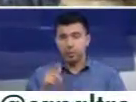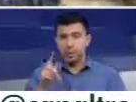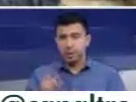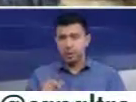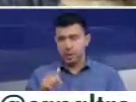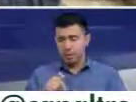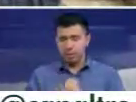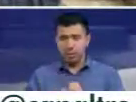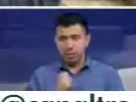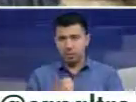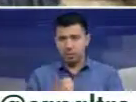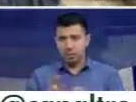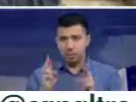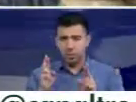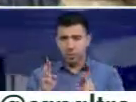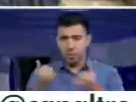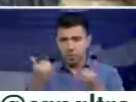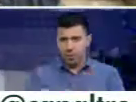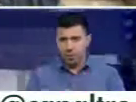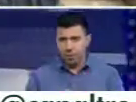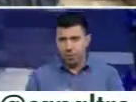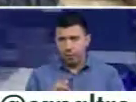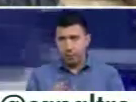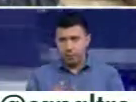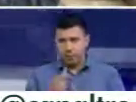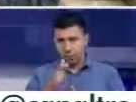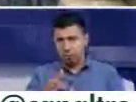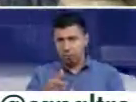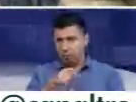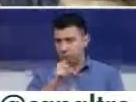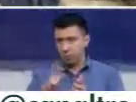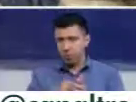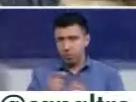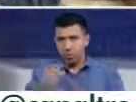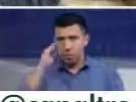entregado todas las libretas a la población víctima. Esa es toda la información, Lisset, sigue usted en estudio.